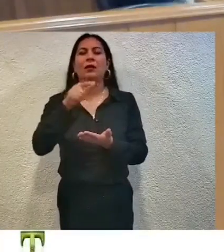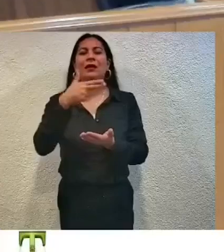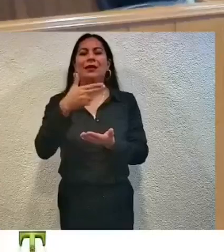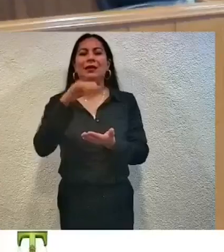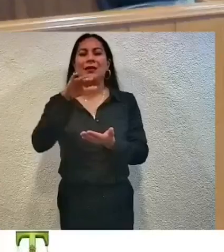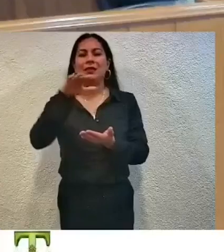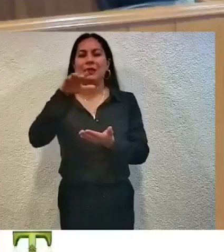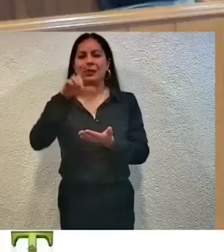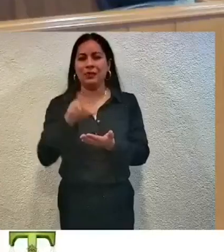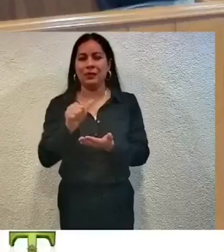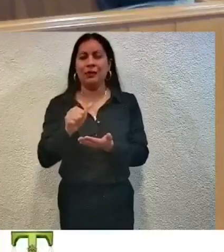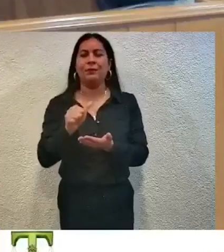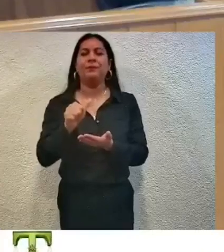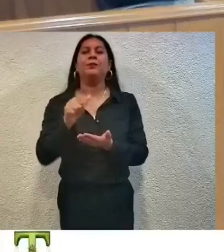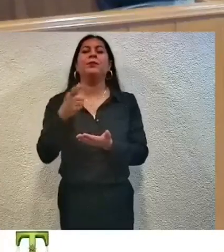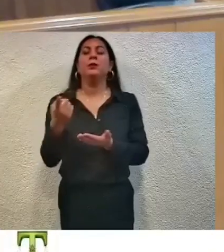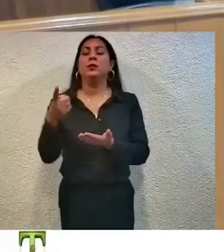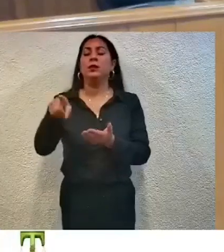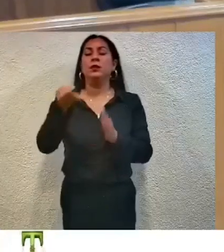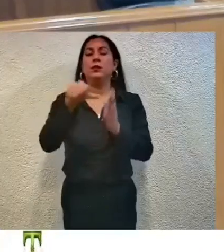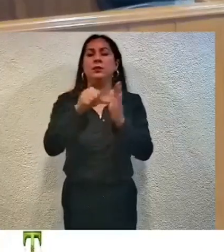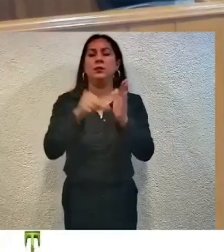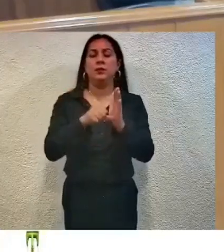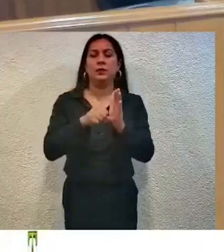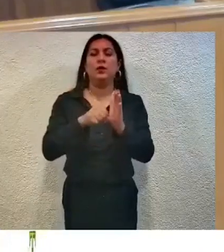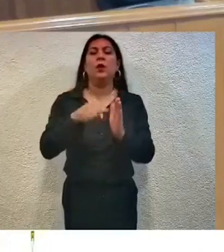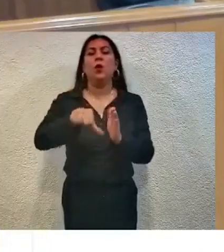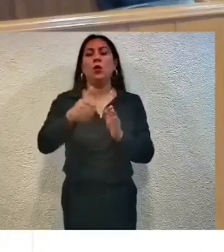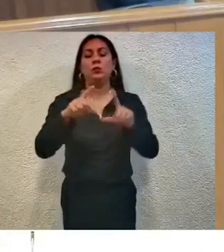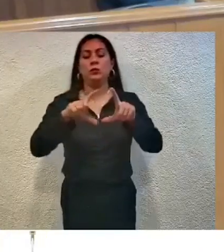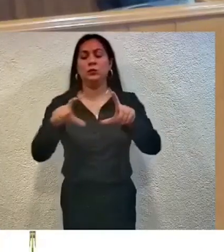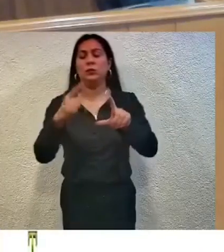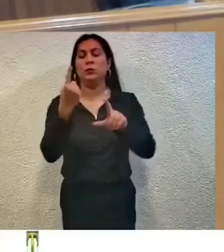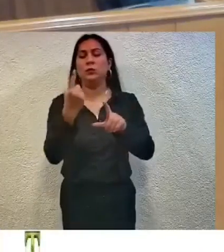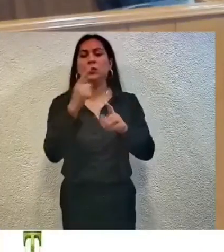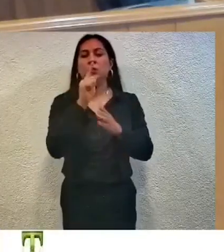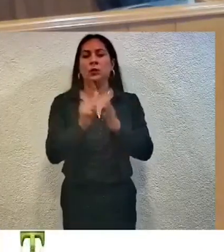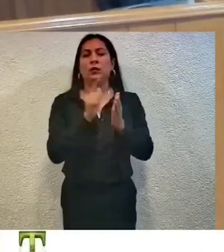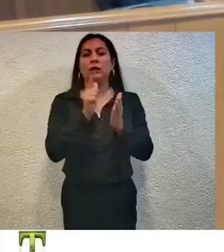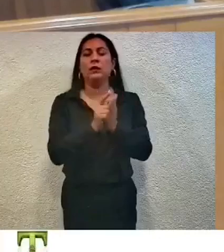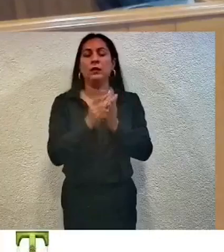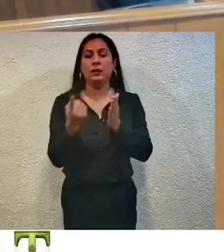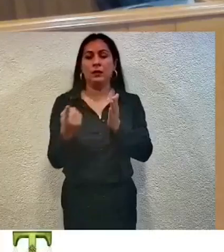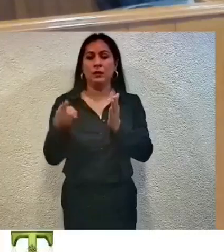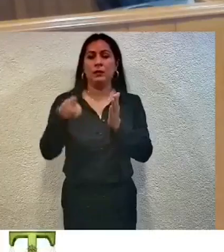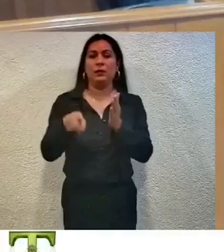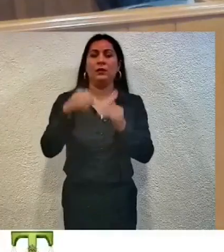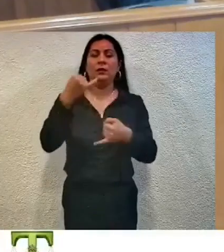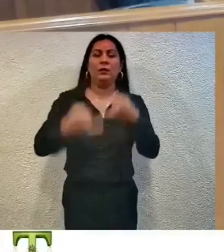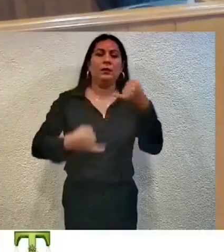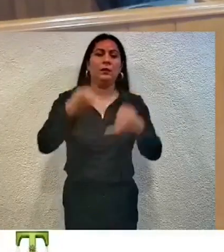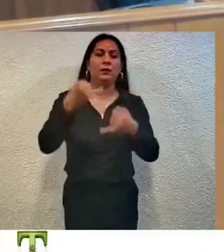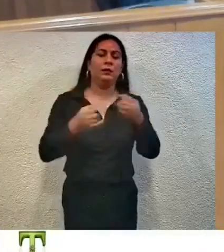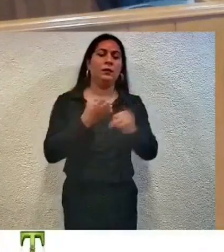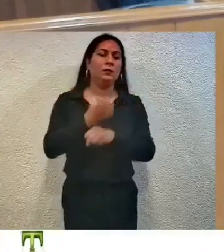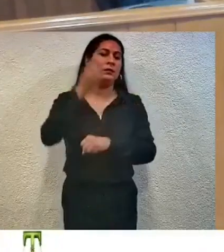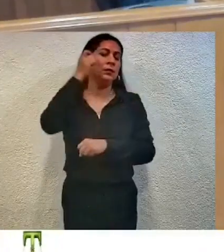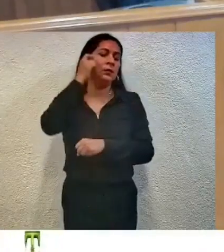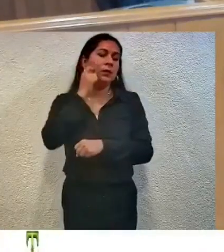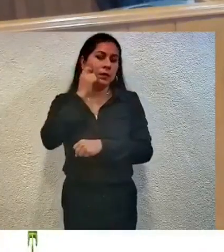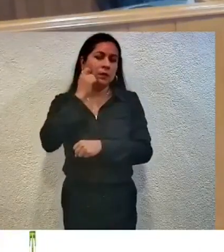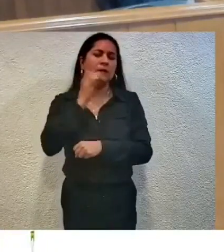Hilda Rosa Delgado Brito, por lo que en términos del artículo 11, párrafo primero de la Ley Orgánica del Tribunal Electoral del Estado de